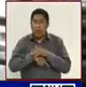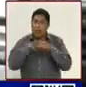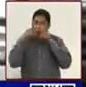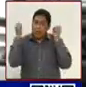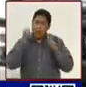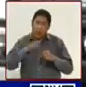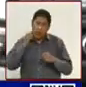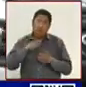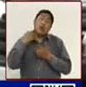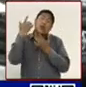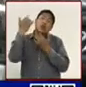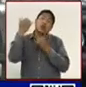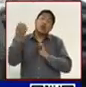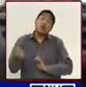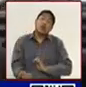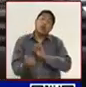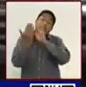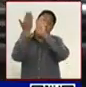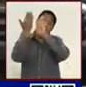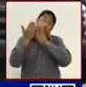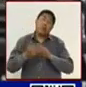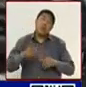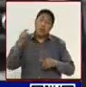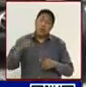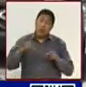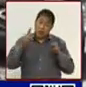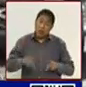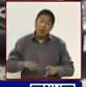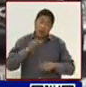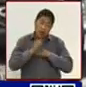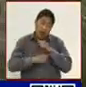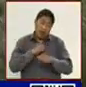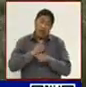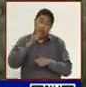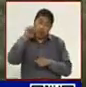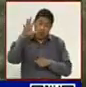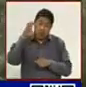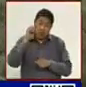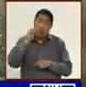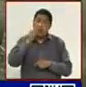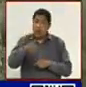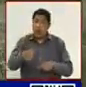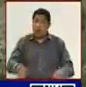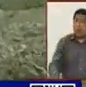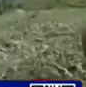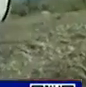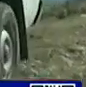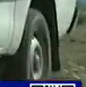feminicidio. Se espera la audiencia de medidas cautelares para esta persona de 50 años el día de mañana.